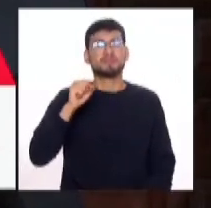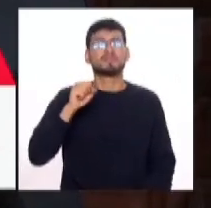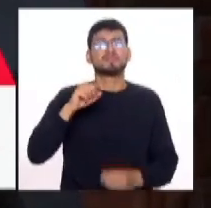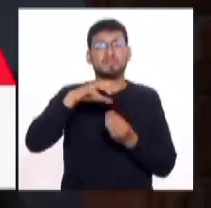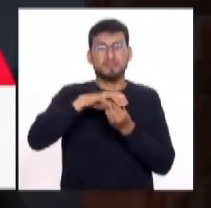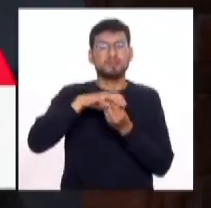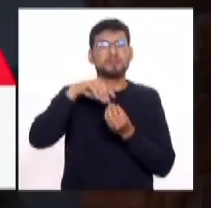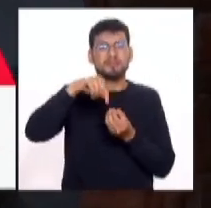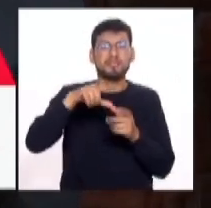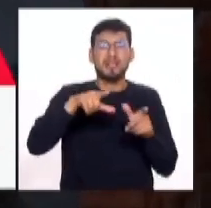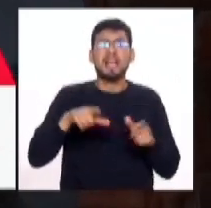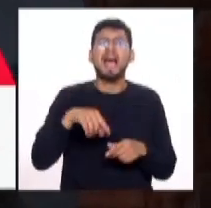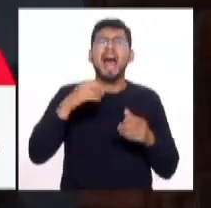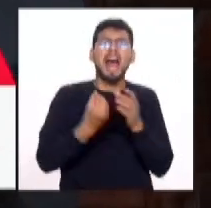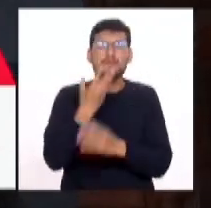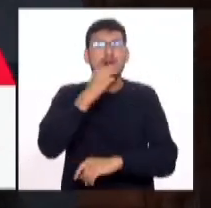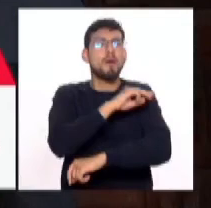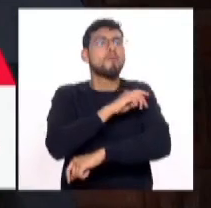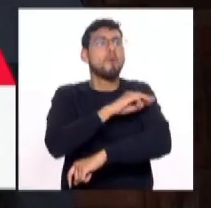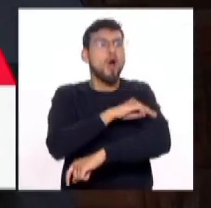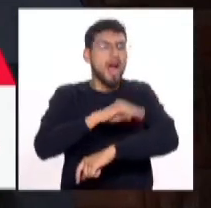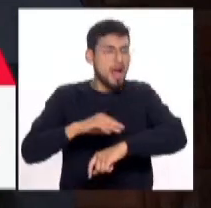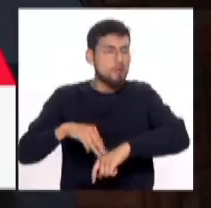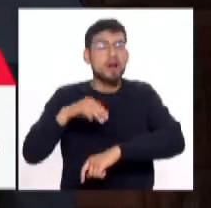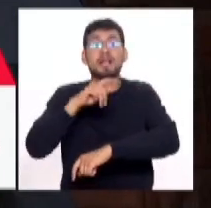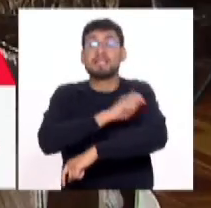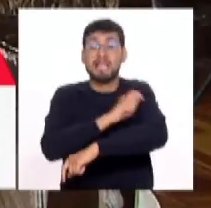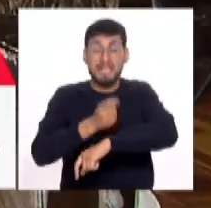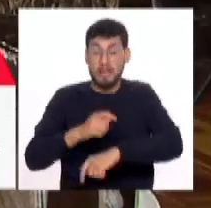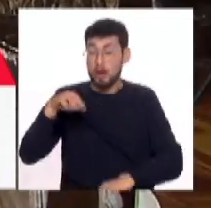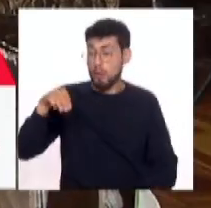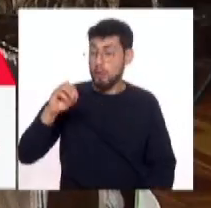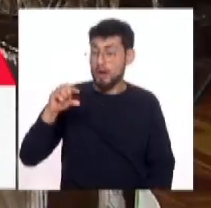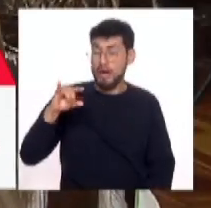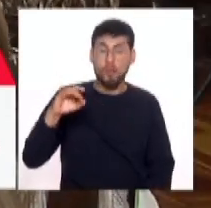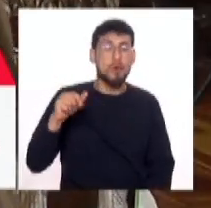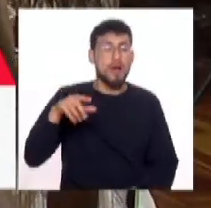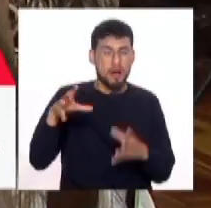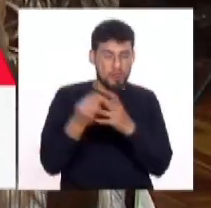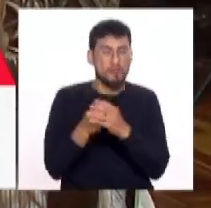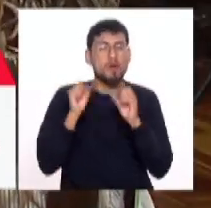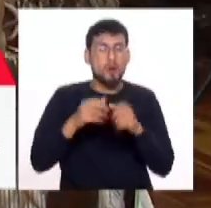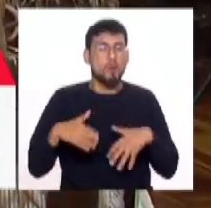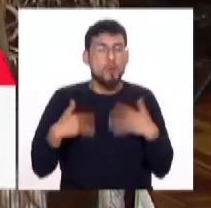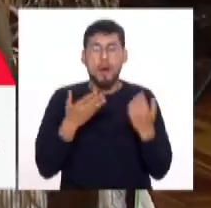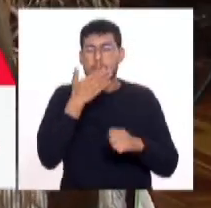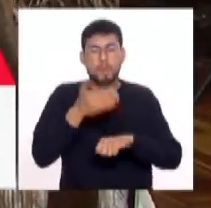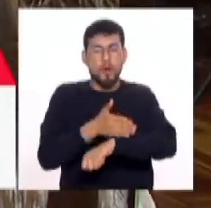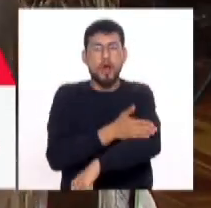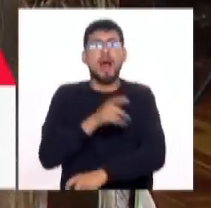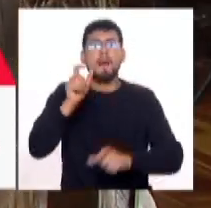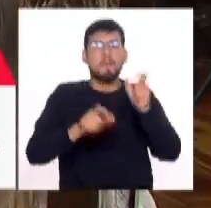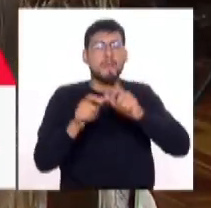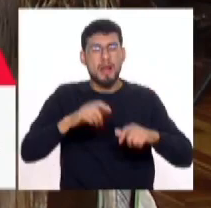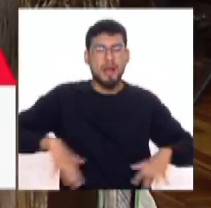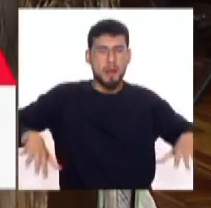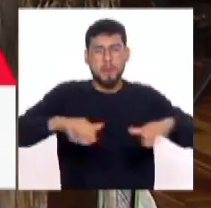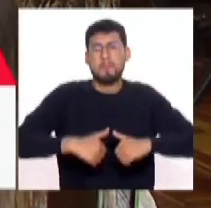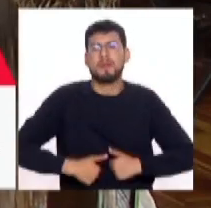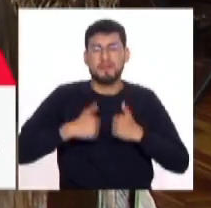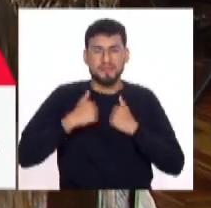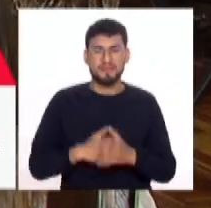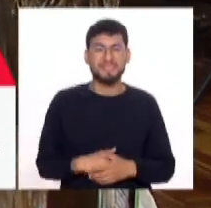regiones de Arequipa, Moquegua y Tacna, y de esta manera ir mejorando la calidad de vida de muchos